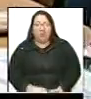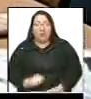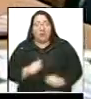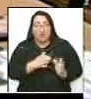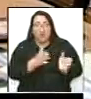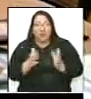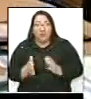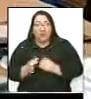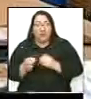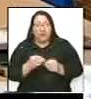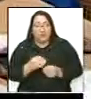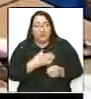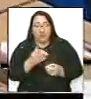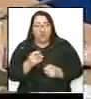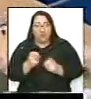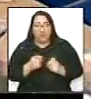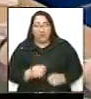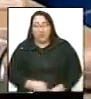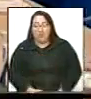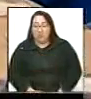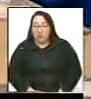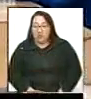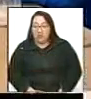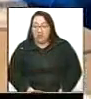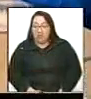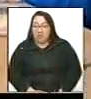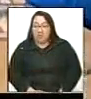por eso trasladaba la inquietud a la Secretaría Técnica,